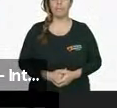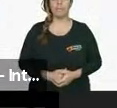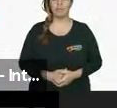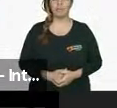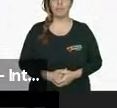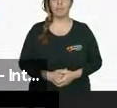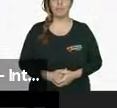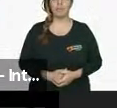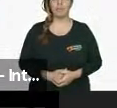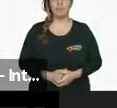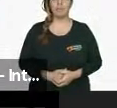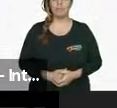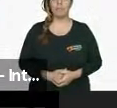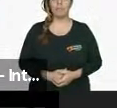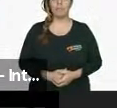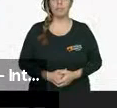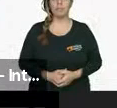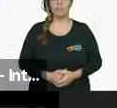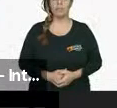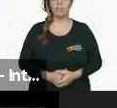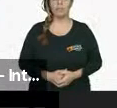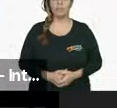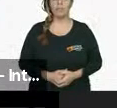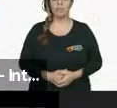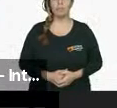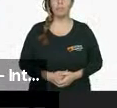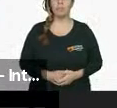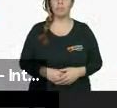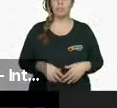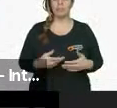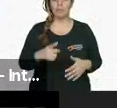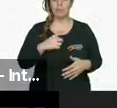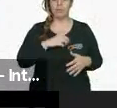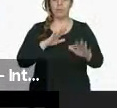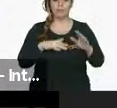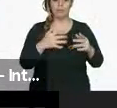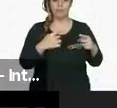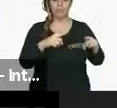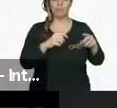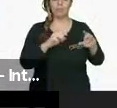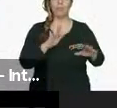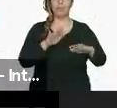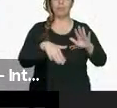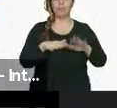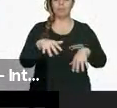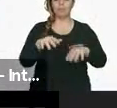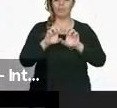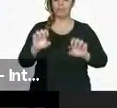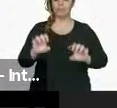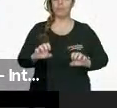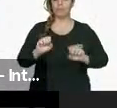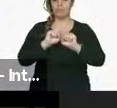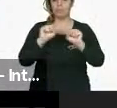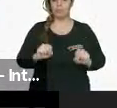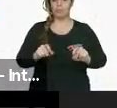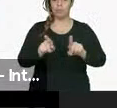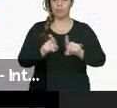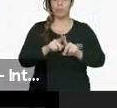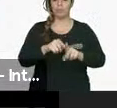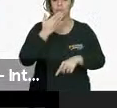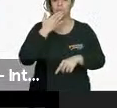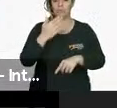El que siquiera el que estos sean perturbaciones depende de la estructura del sistema, y el carácter que esas perturbaciones